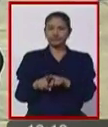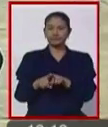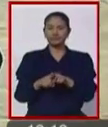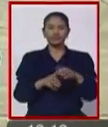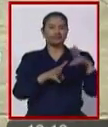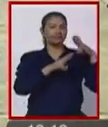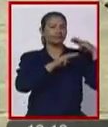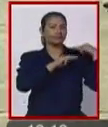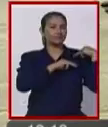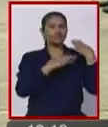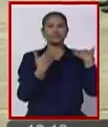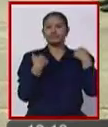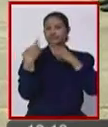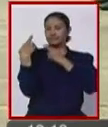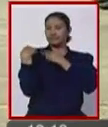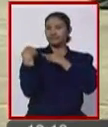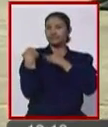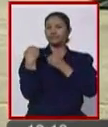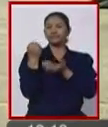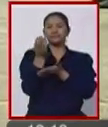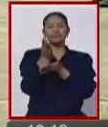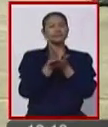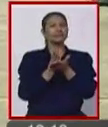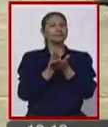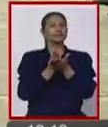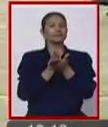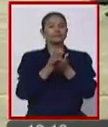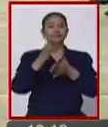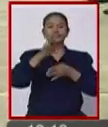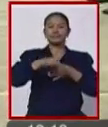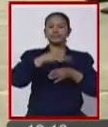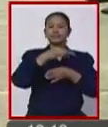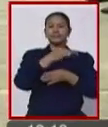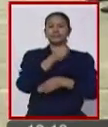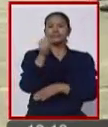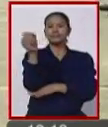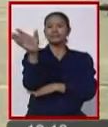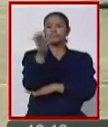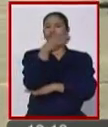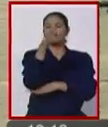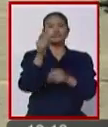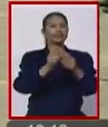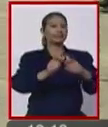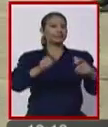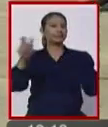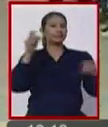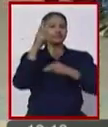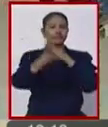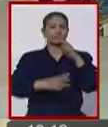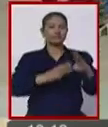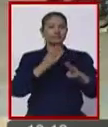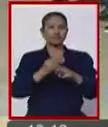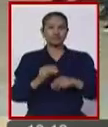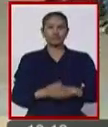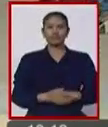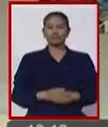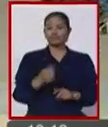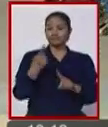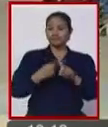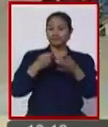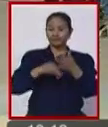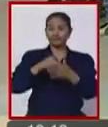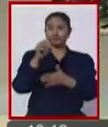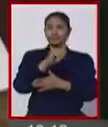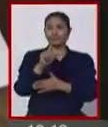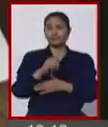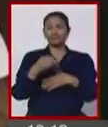los militares estarán a cargo de una buena parte de la construcción de esta, que será la bandera más grande del mundo. En este mes de